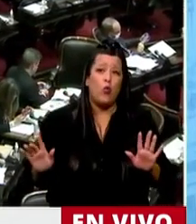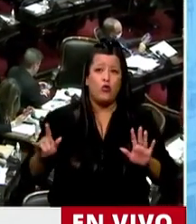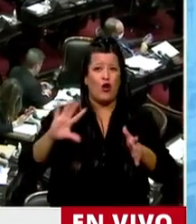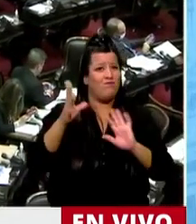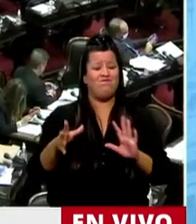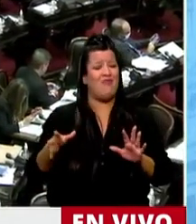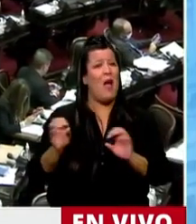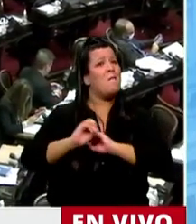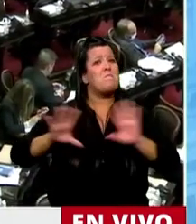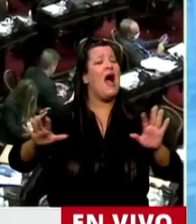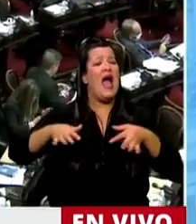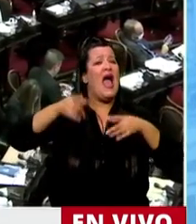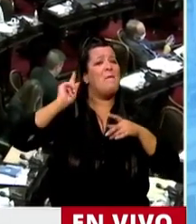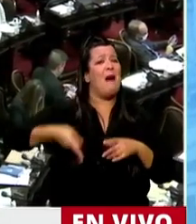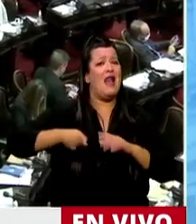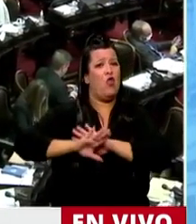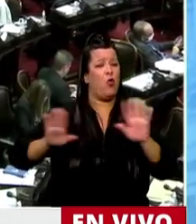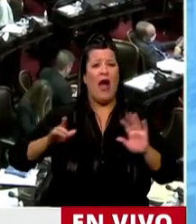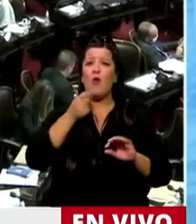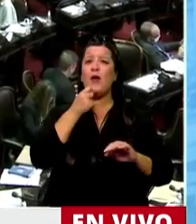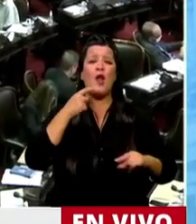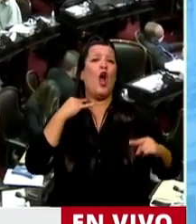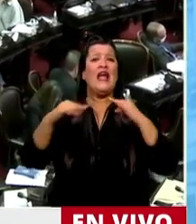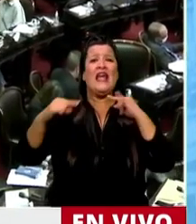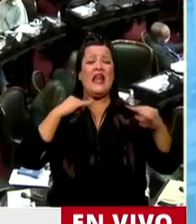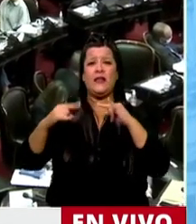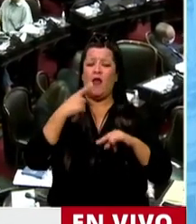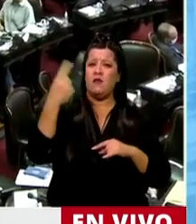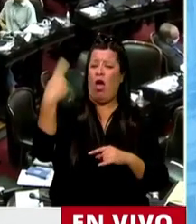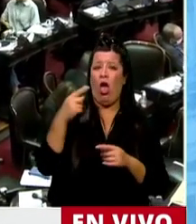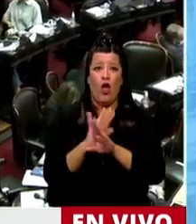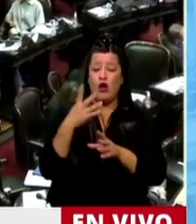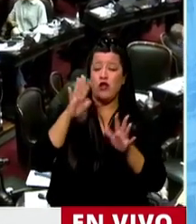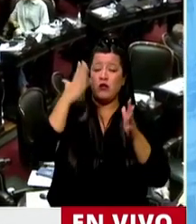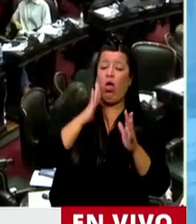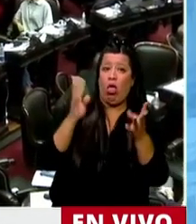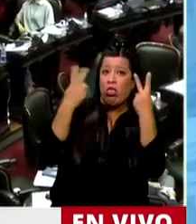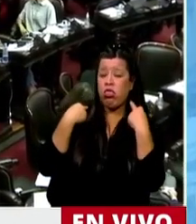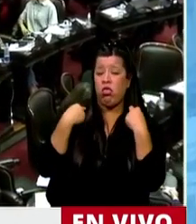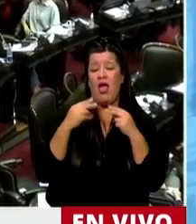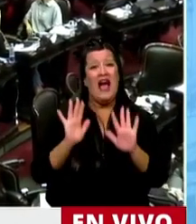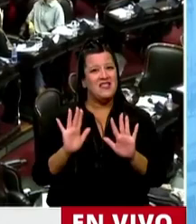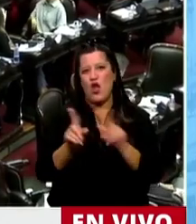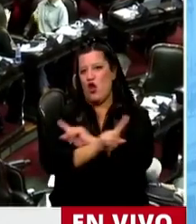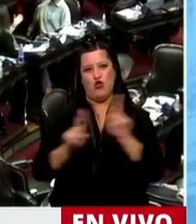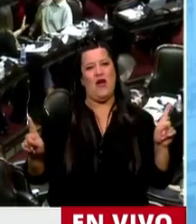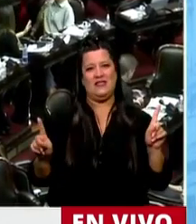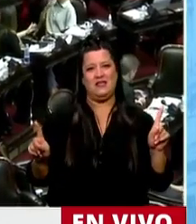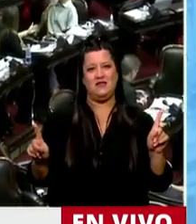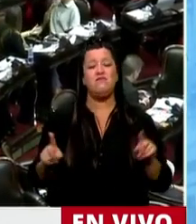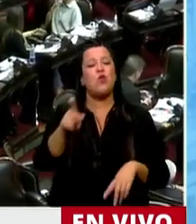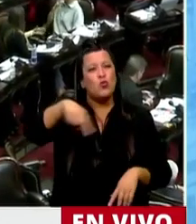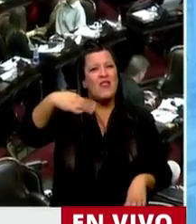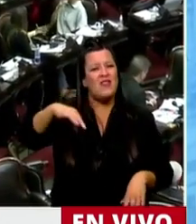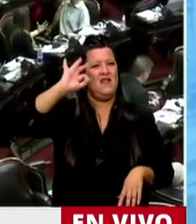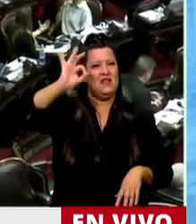unos maleducados porque creen que gritando nos van a amedrentar y la cosa no funciona así. Y sepan